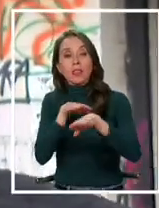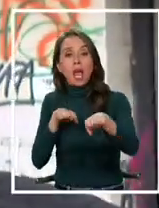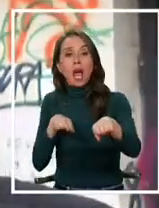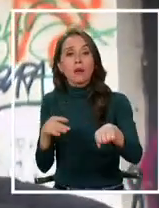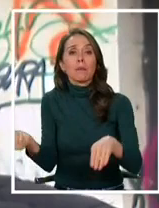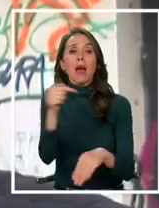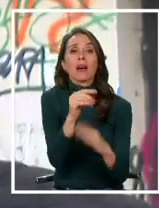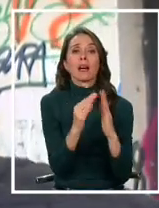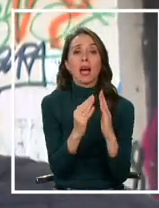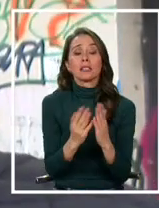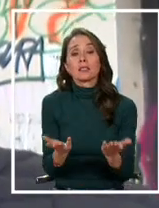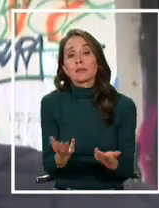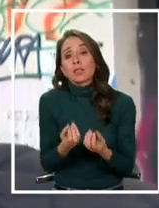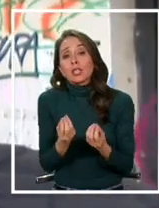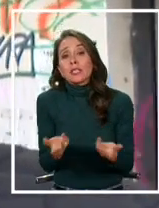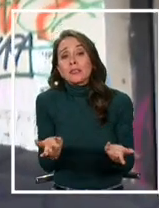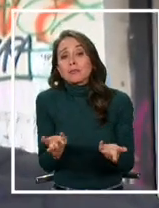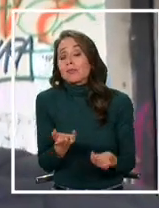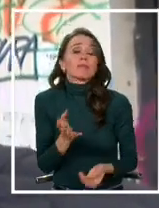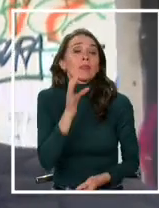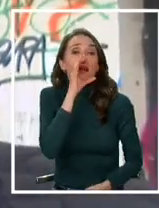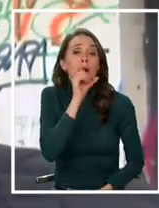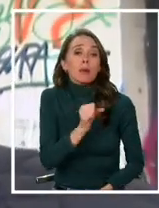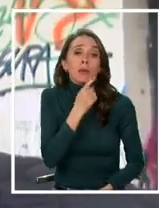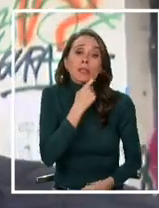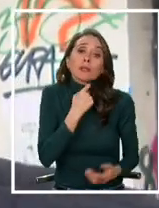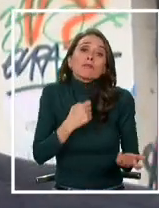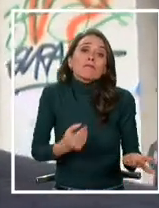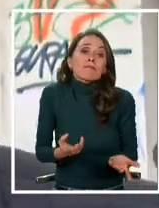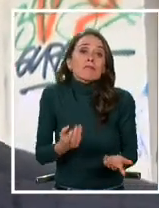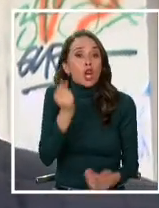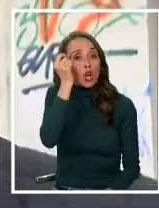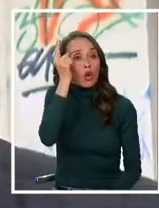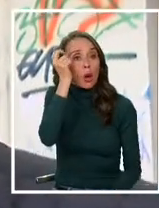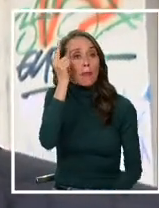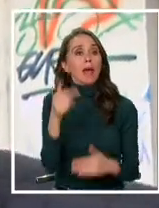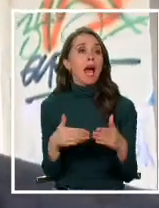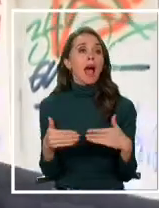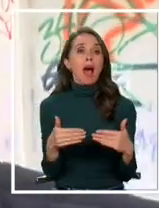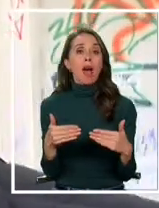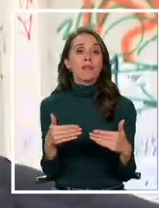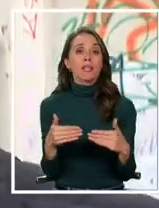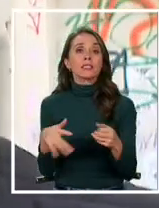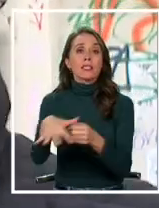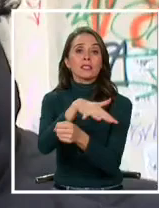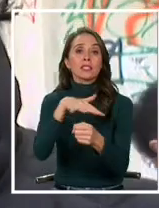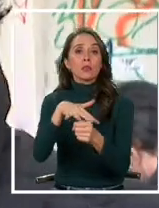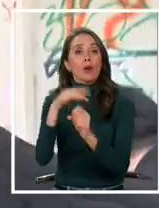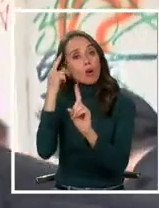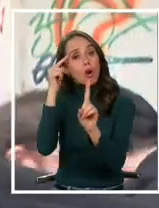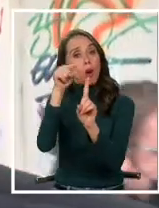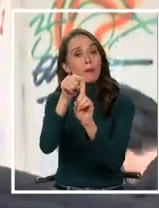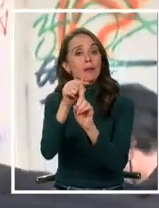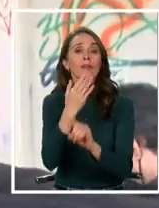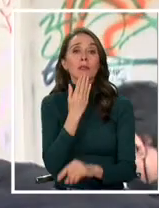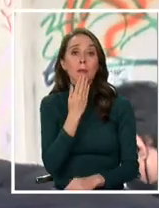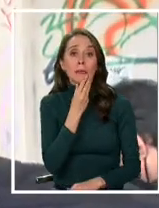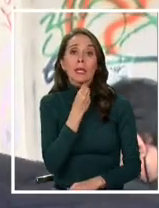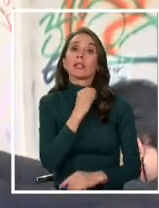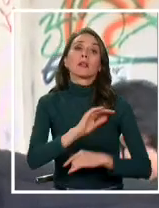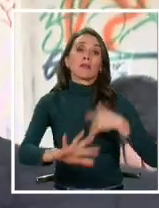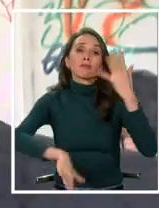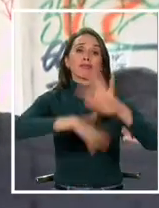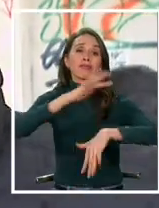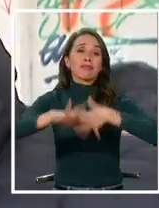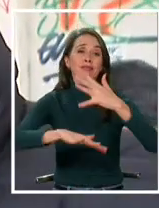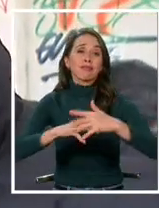bueno son cosas que hay que lidiar y y bueno uno entiende también a veces el el contexto y el propósito pero también cuando se llega a la